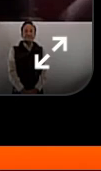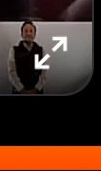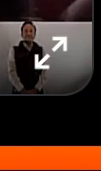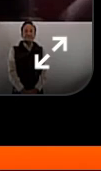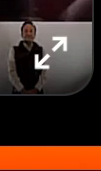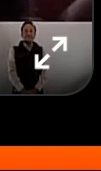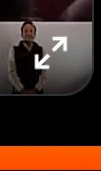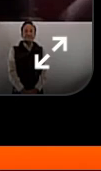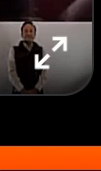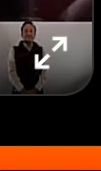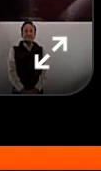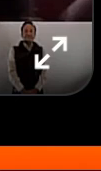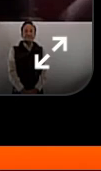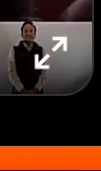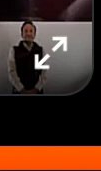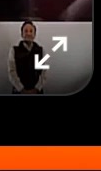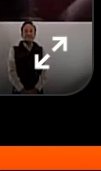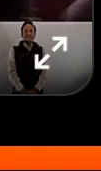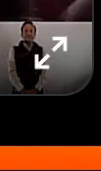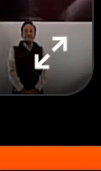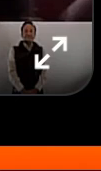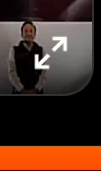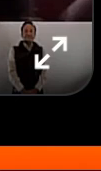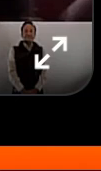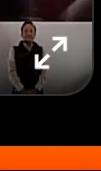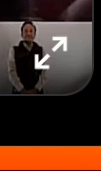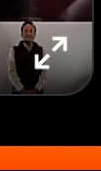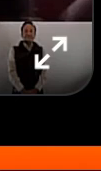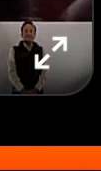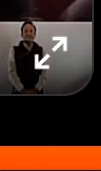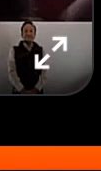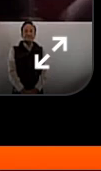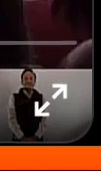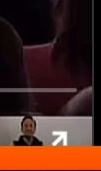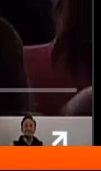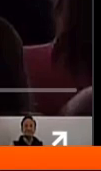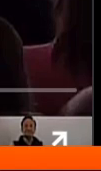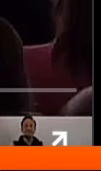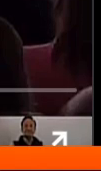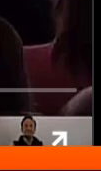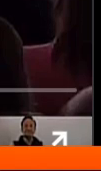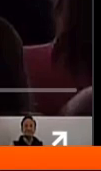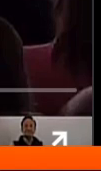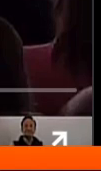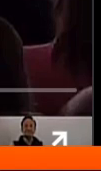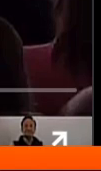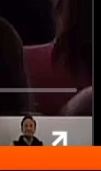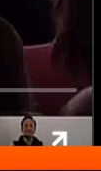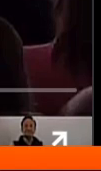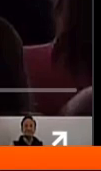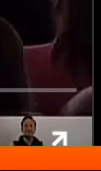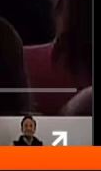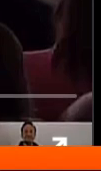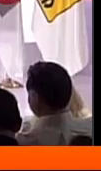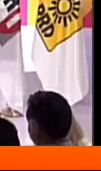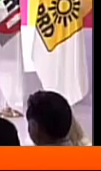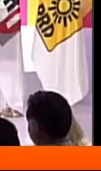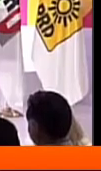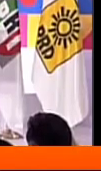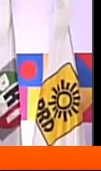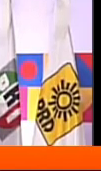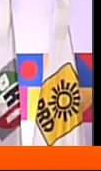de enfrente y ese foro regional que llevaron en Durango parece que se empezaron a tirar